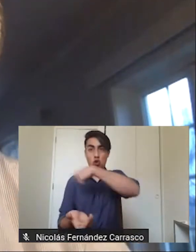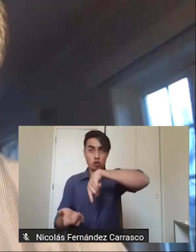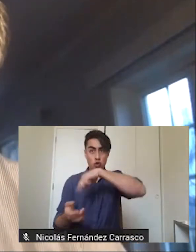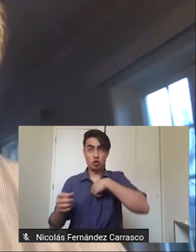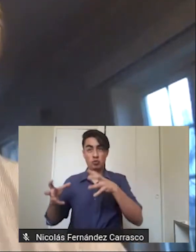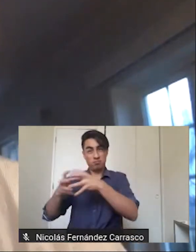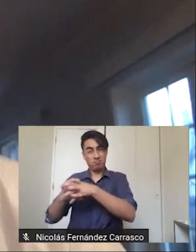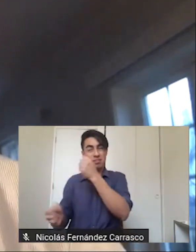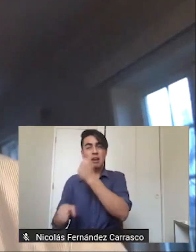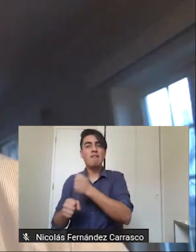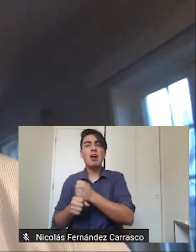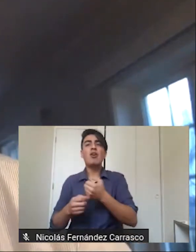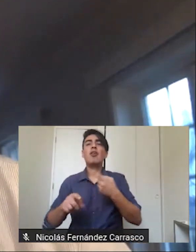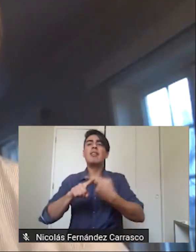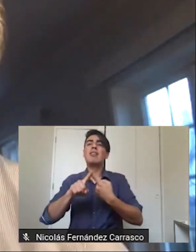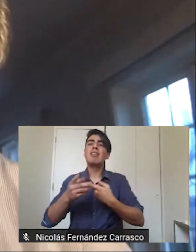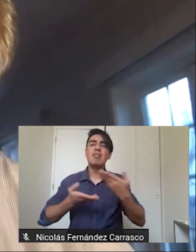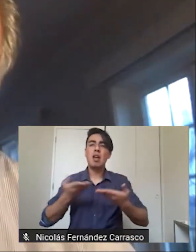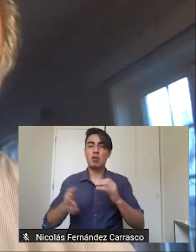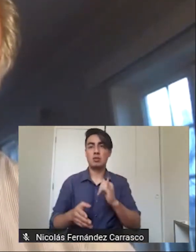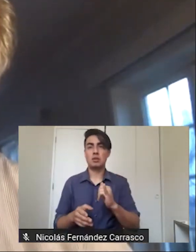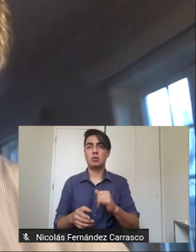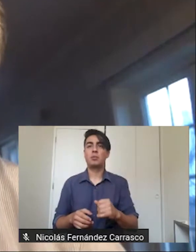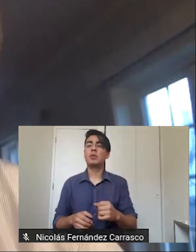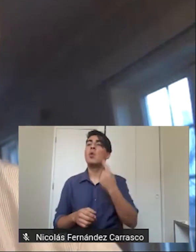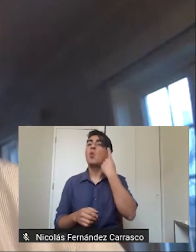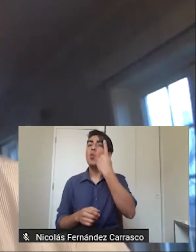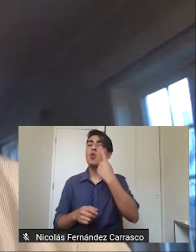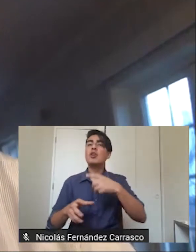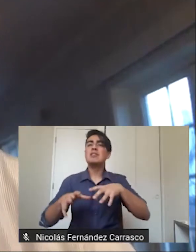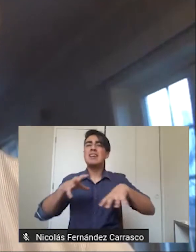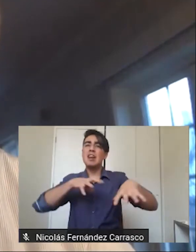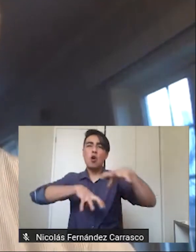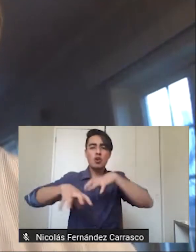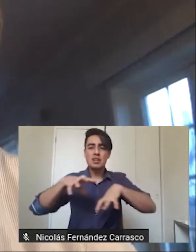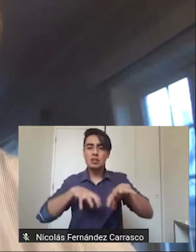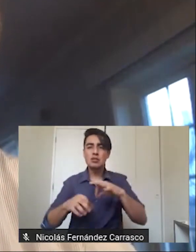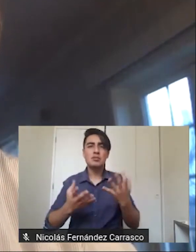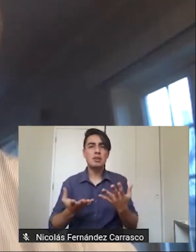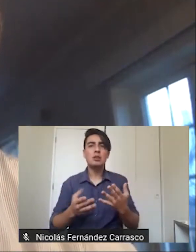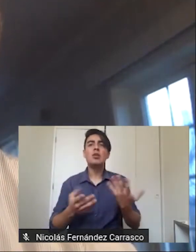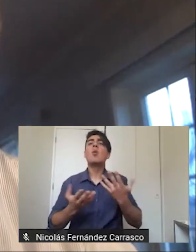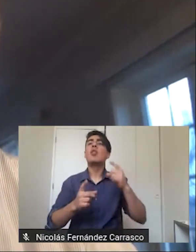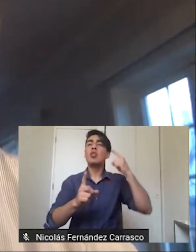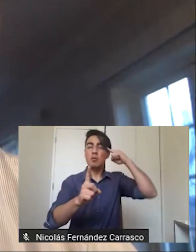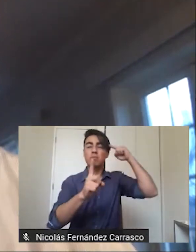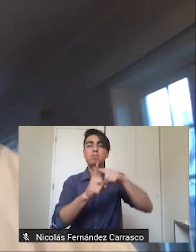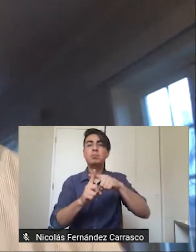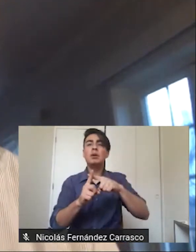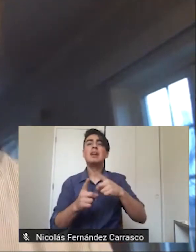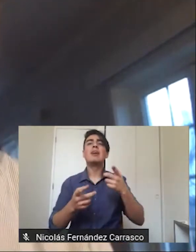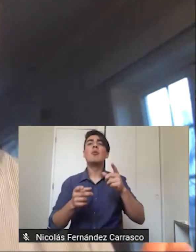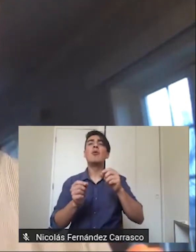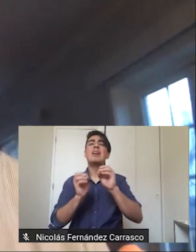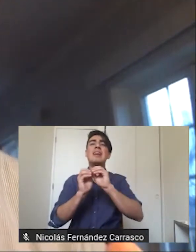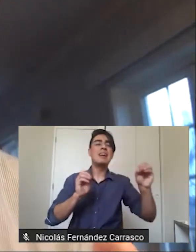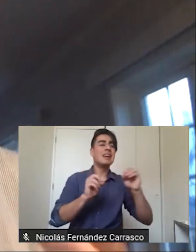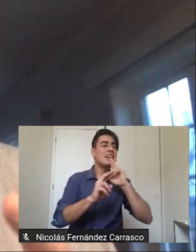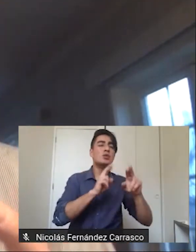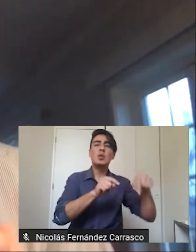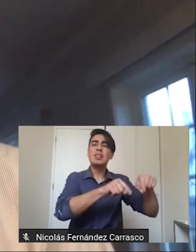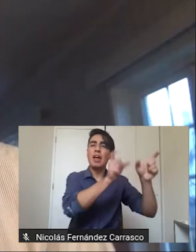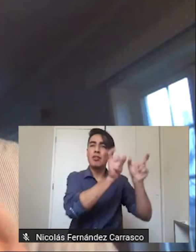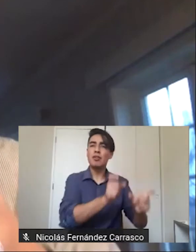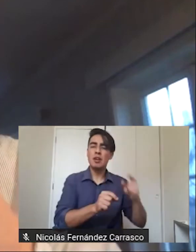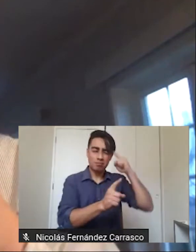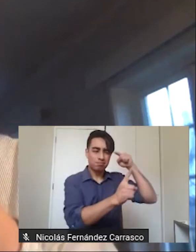Mientras que la negociación y la mediación ponen énfasis en los resultados, el diálogo pone el